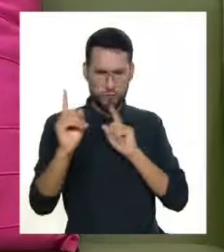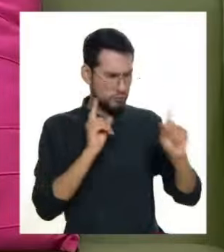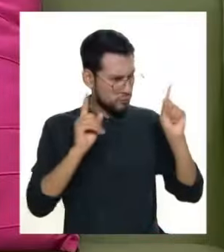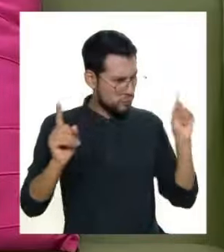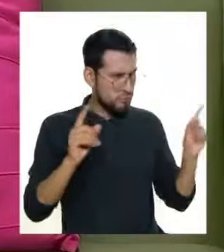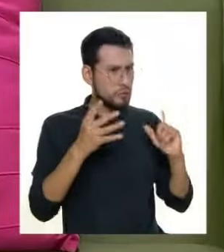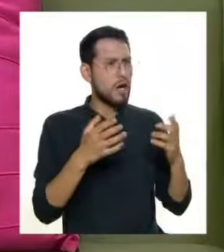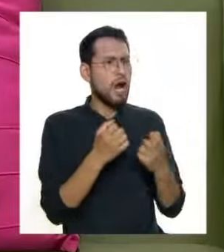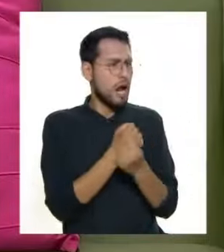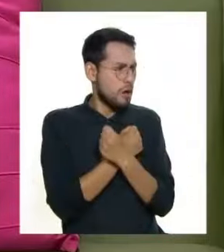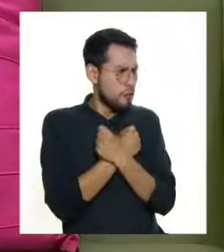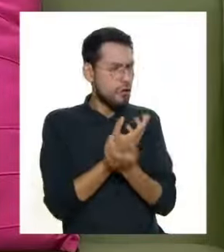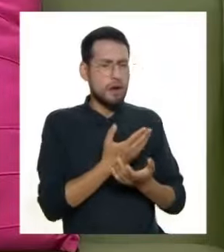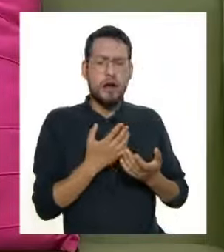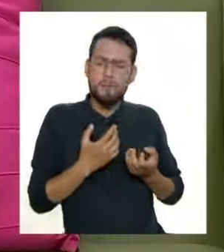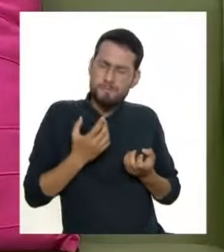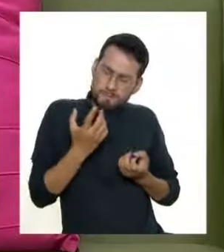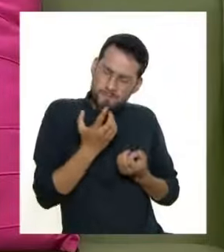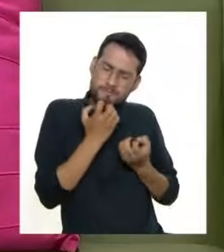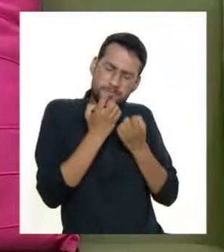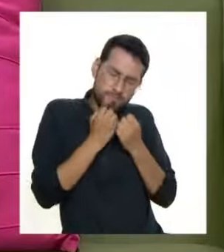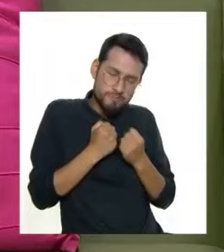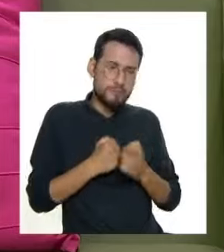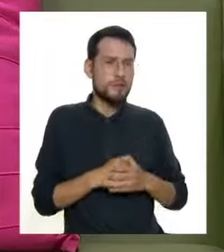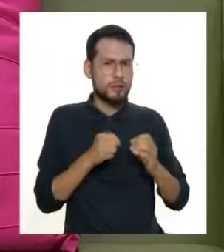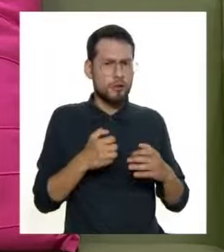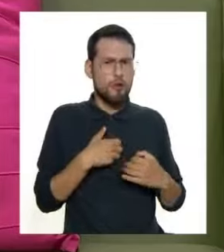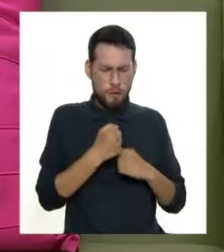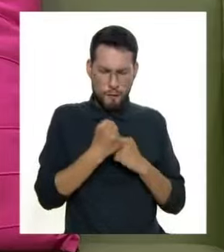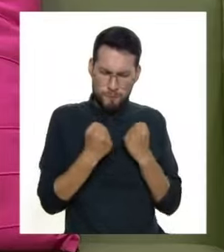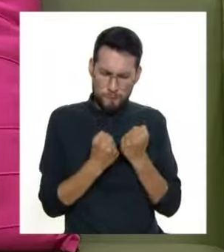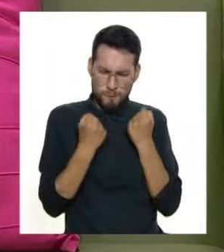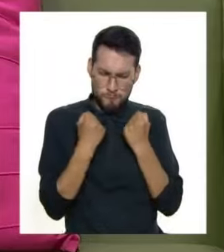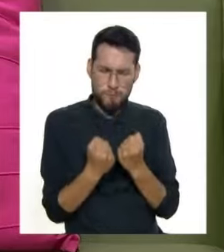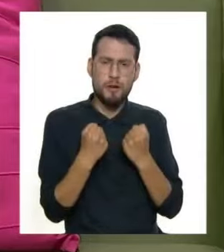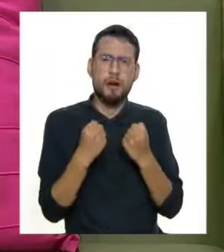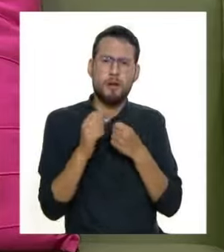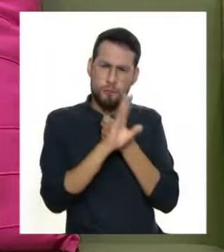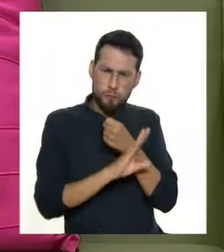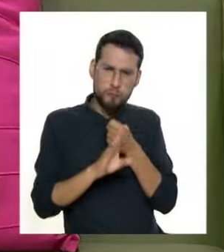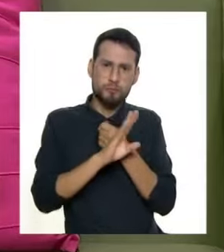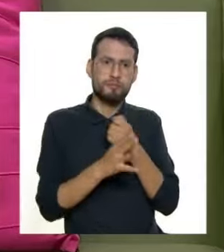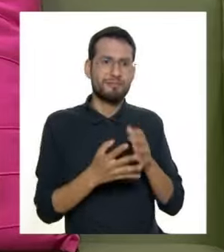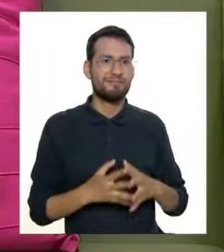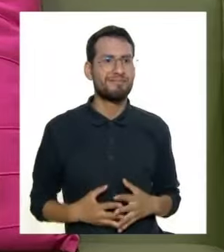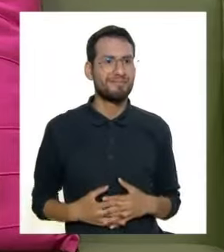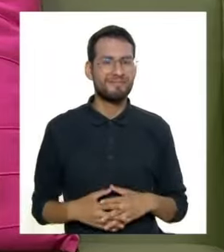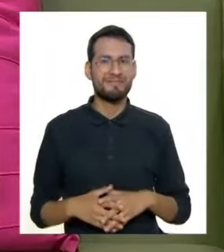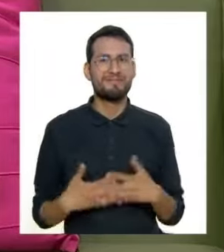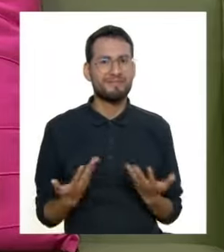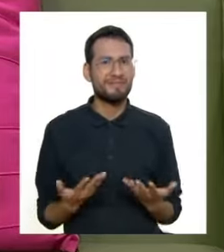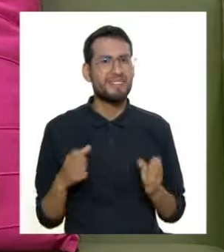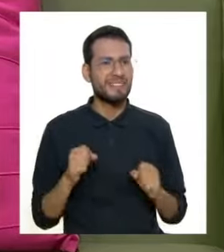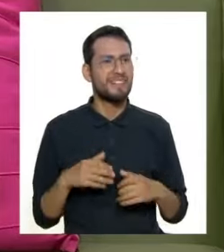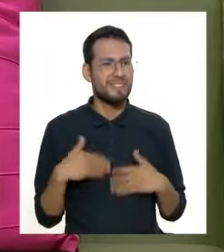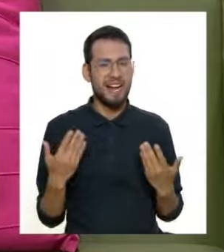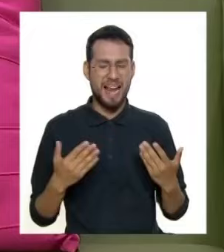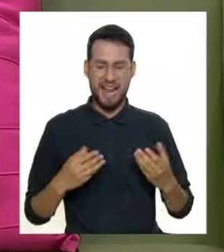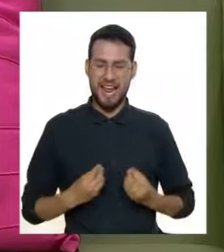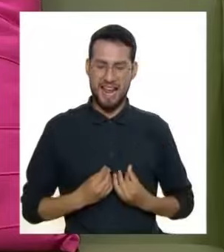interpersonales, amorosas, afectivas, que te den solidez, seguridad, que te dé un estado de